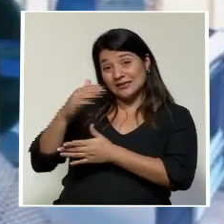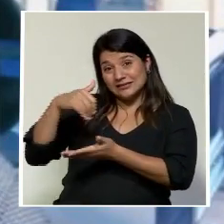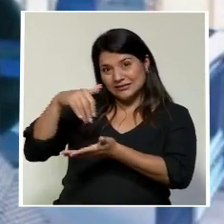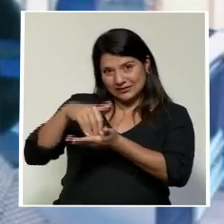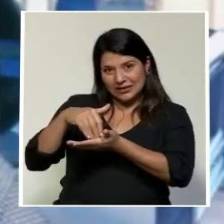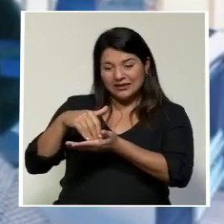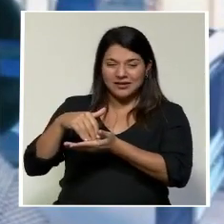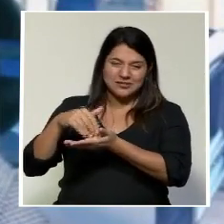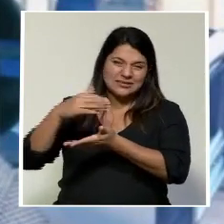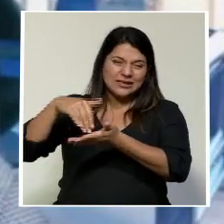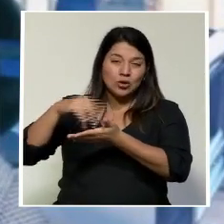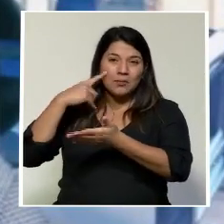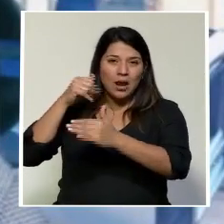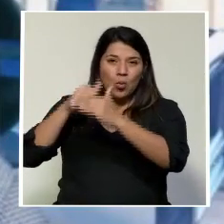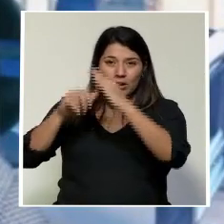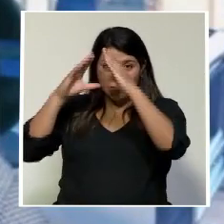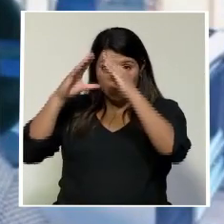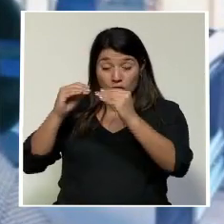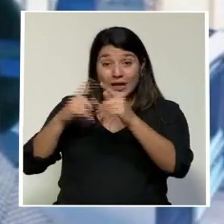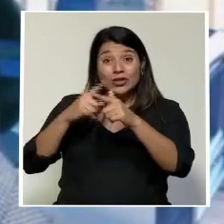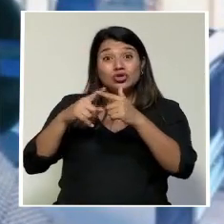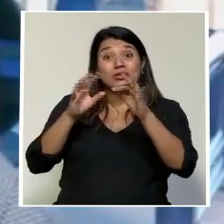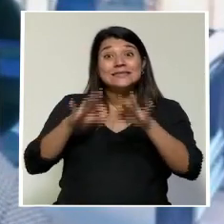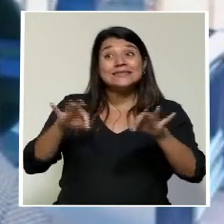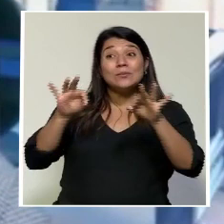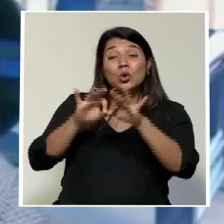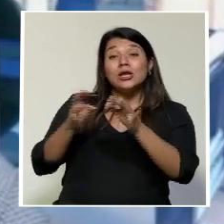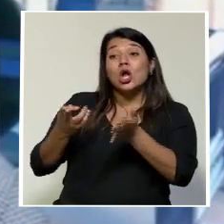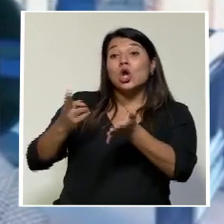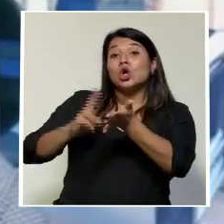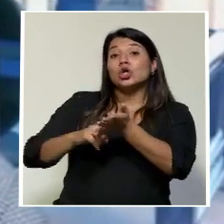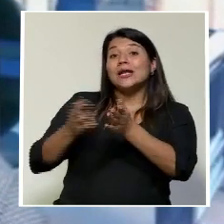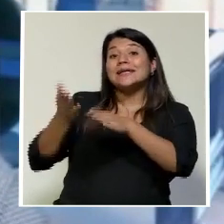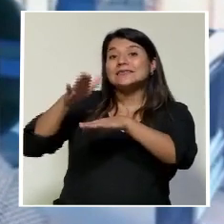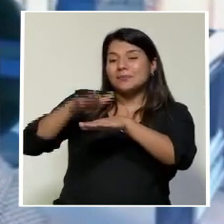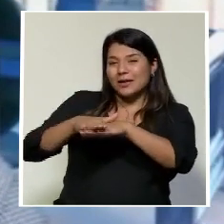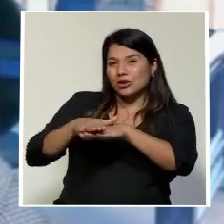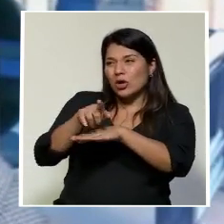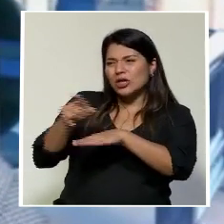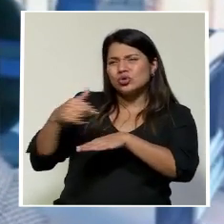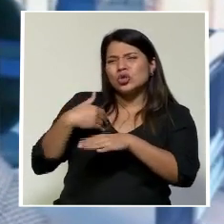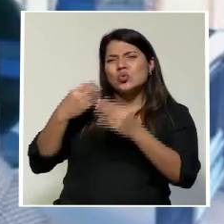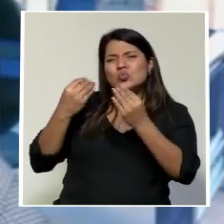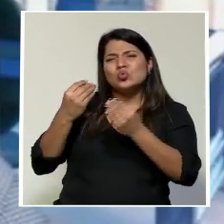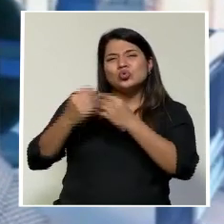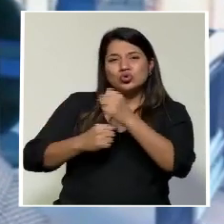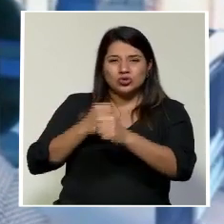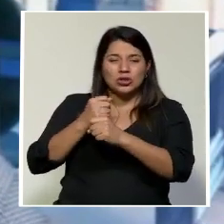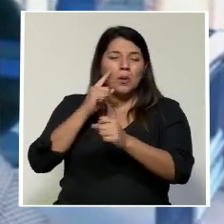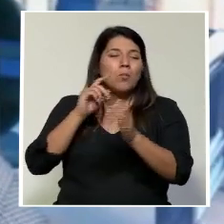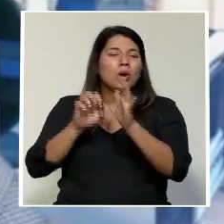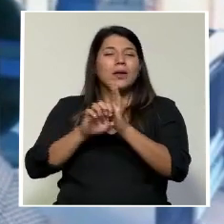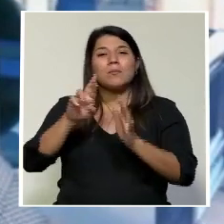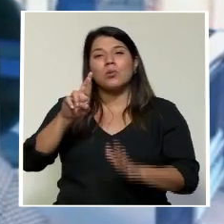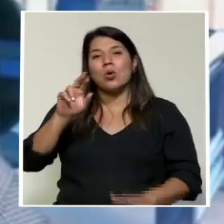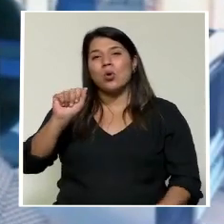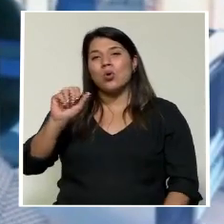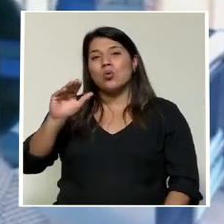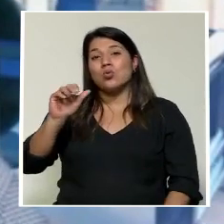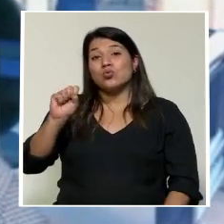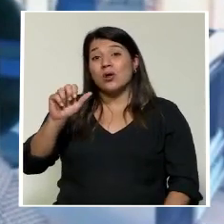empresas expertas en la materia que llevan muchos años en esto. Raksa en este caso lleva más de 10 años de